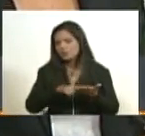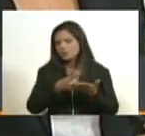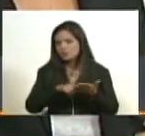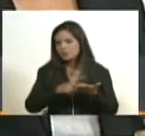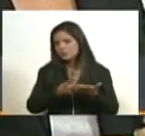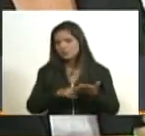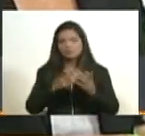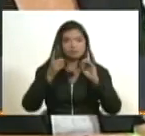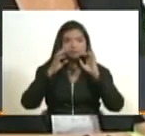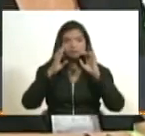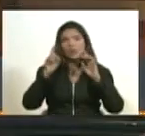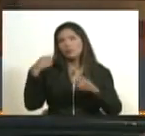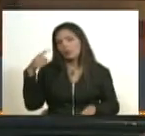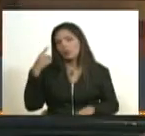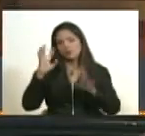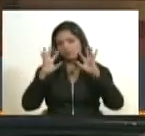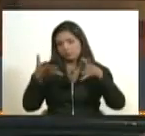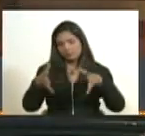Enloquecido, pues.